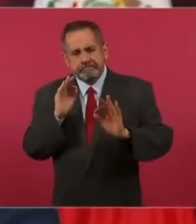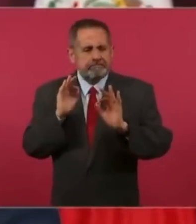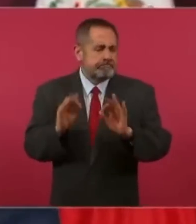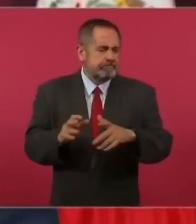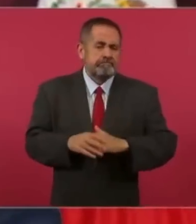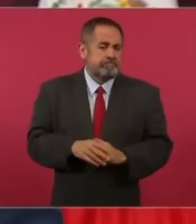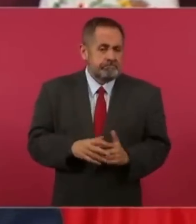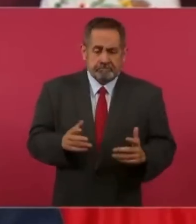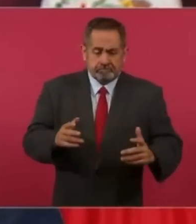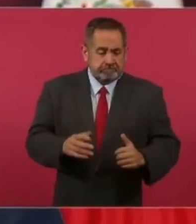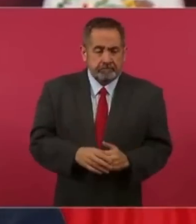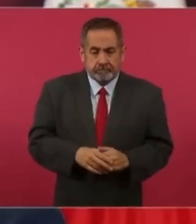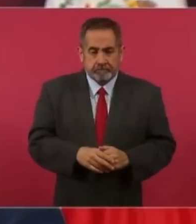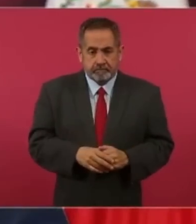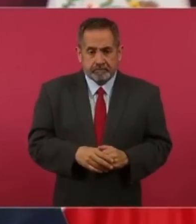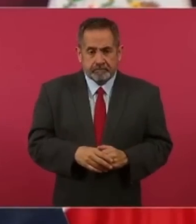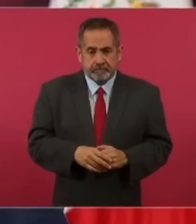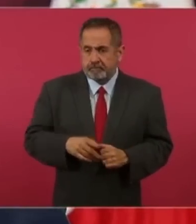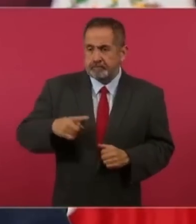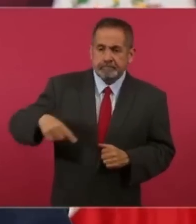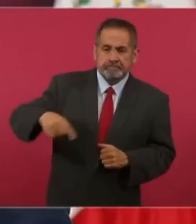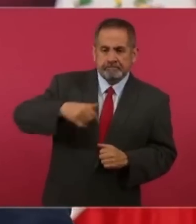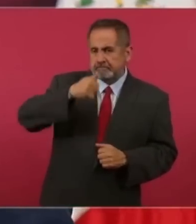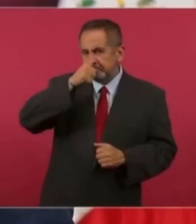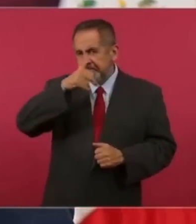no hubo protestas